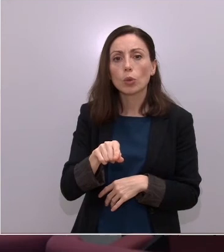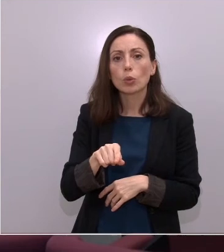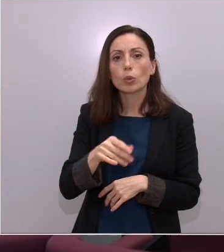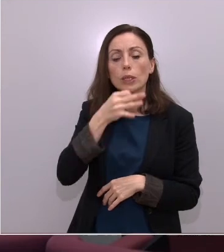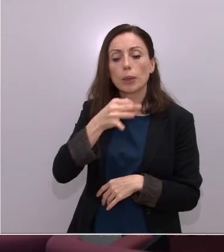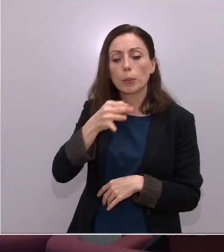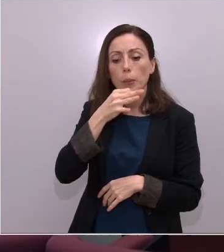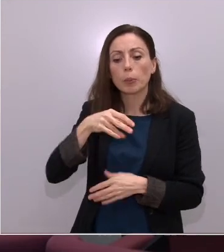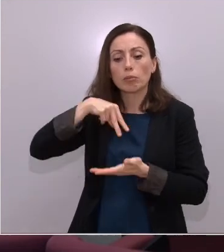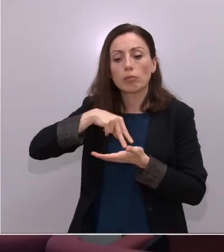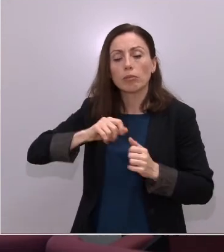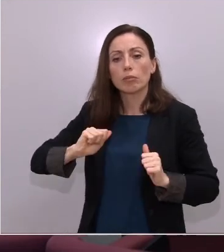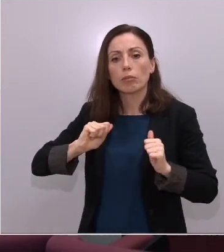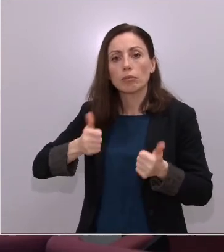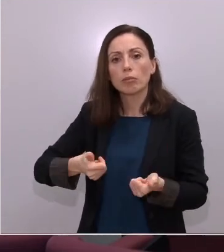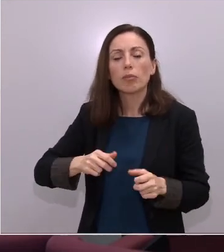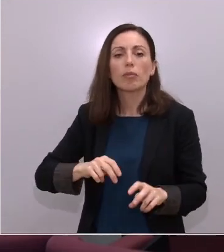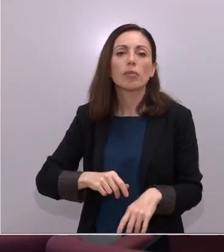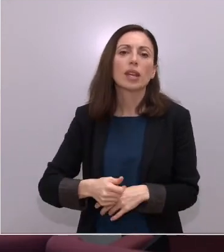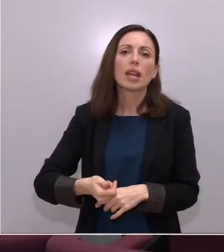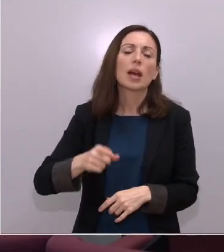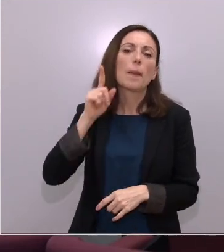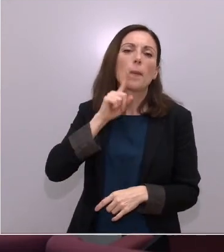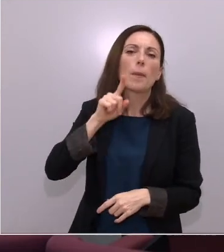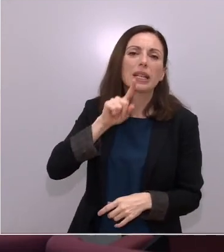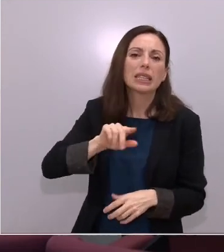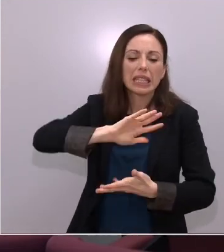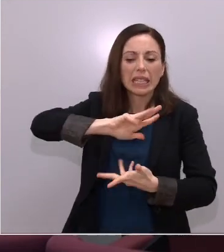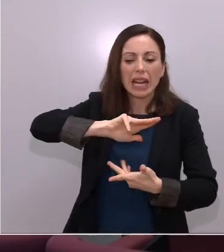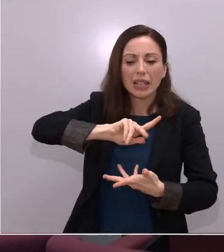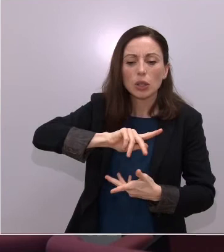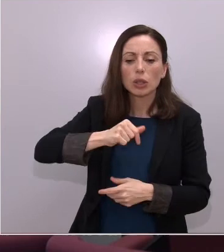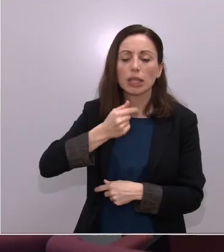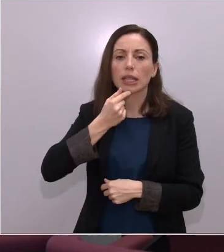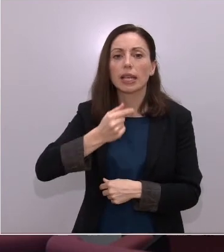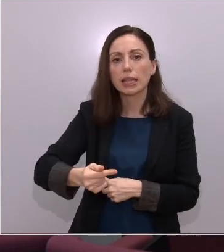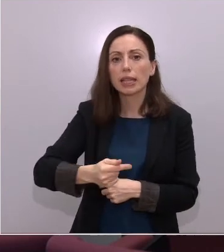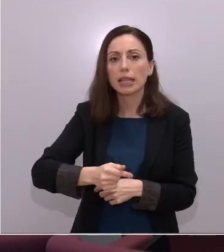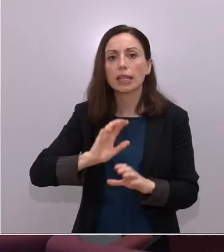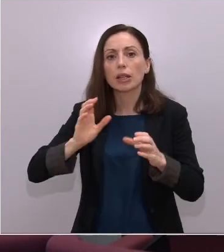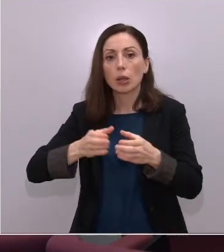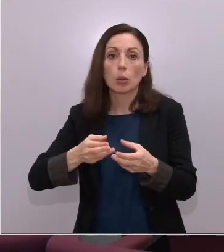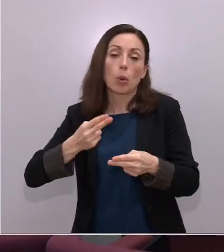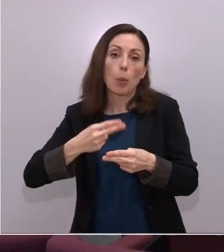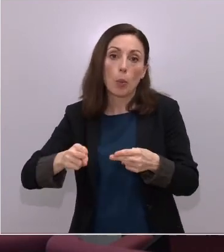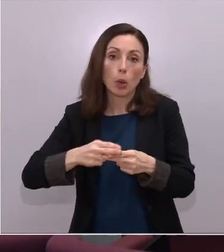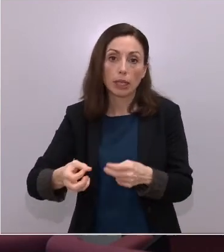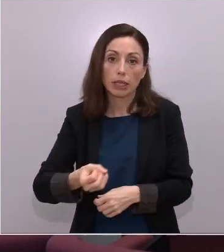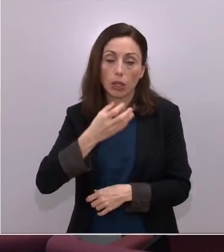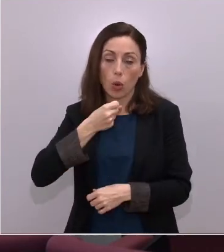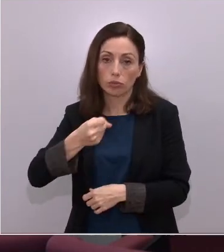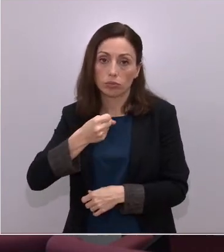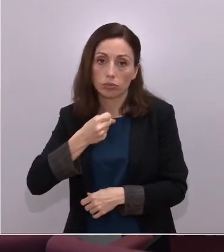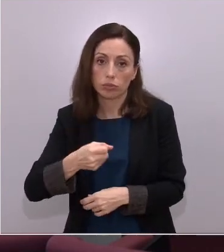hablando de una fake news, de un bulo que se había difundido por parte de los partidos de la oposición, del Partido Socialista